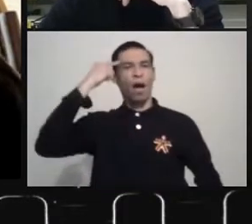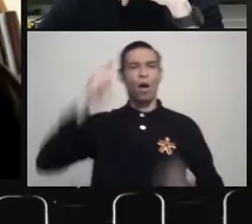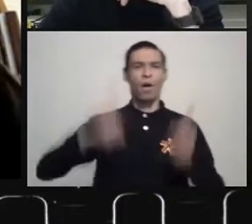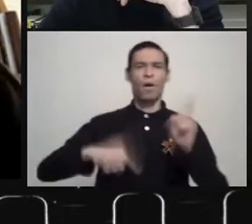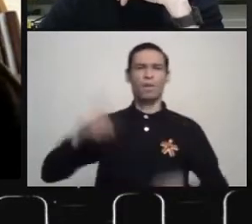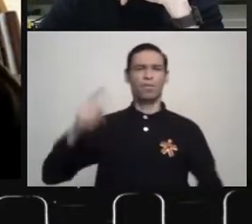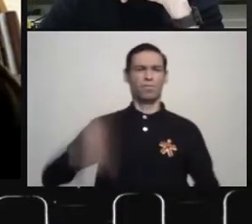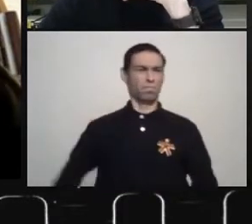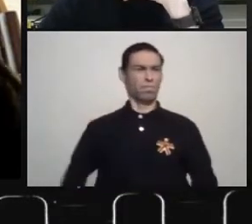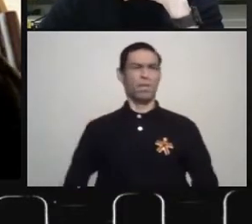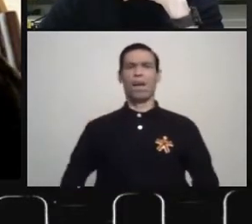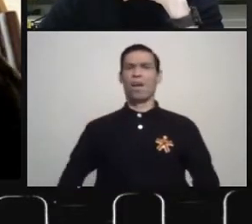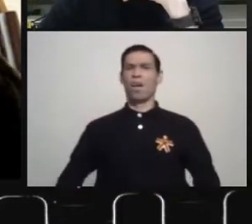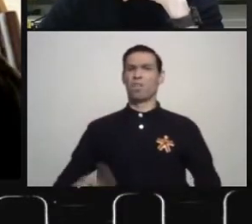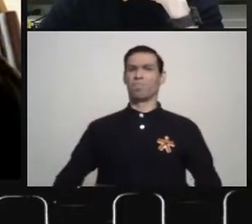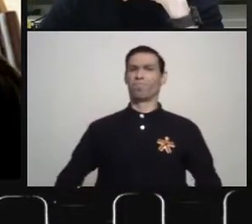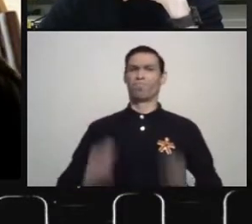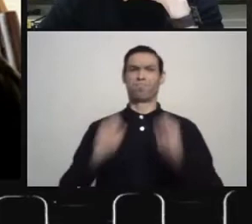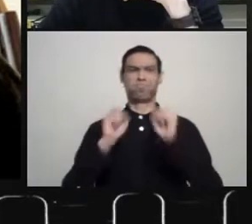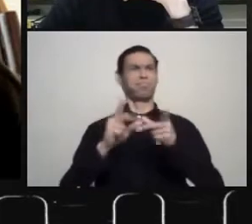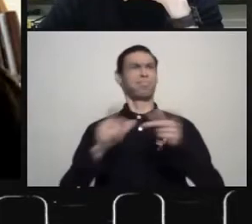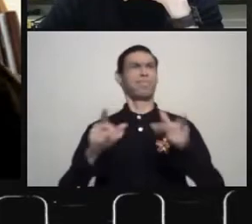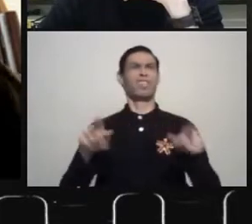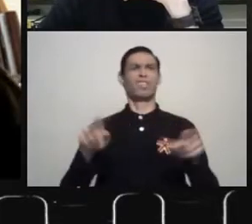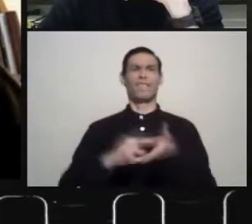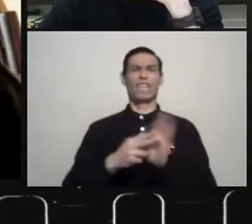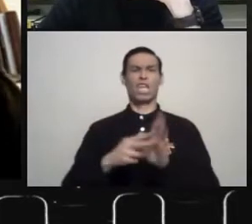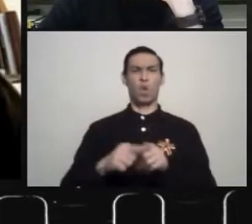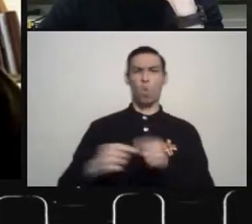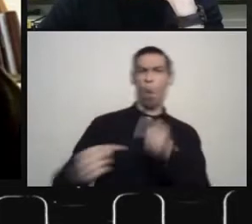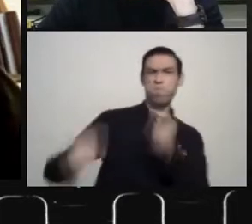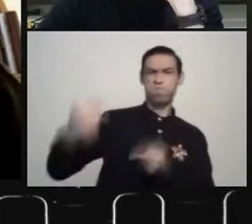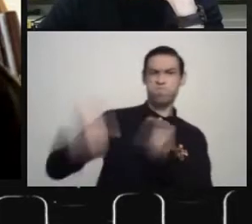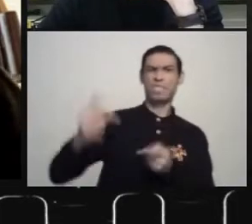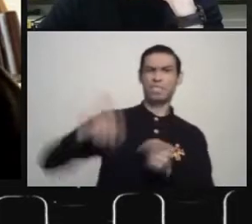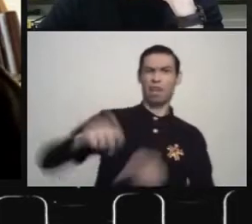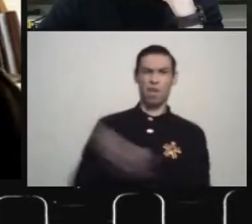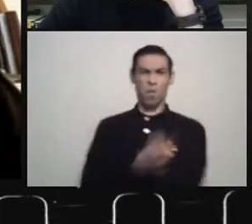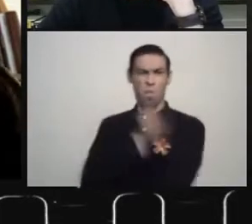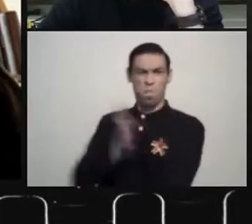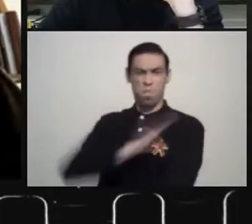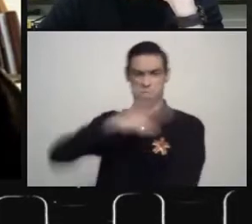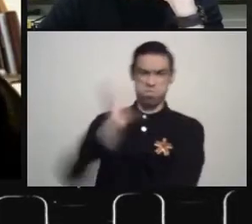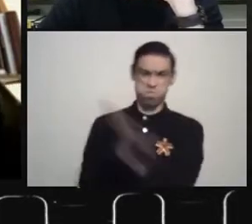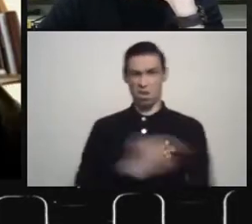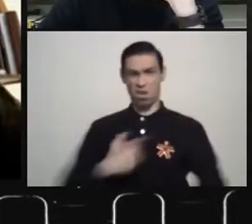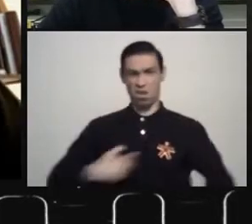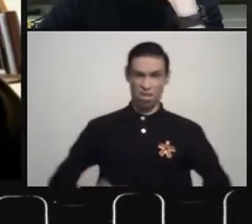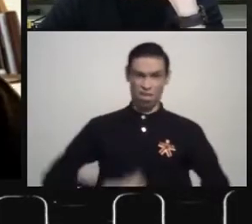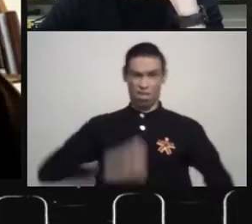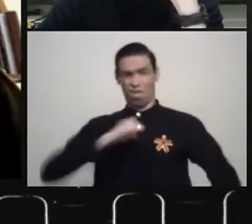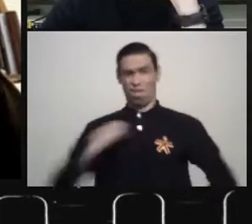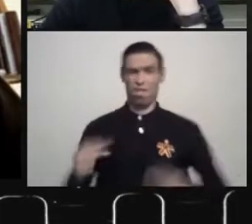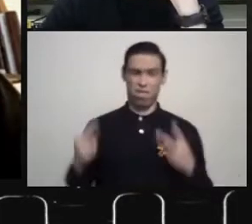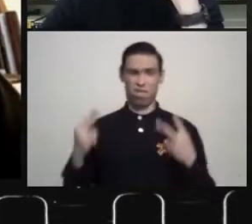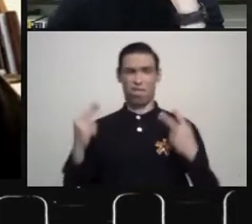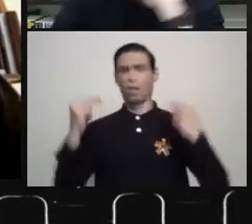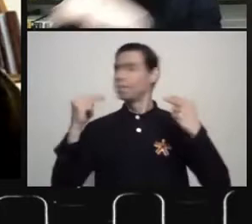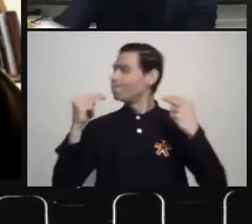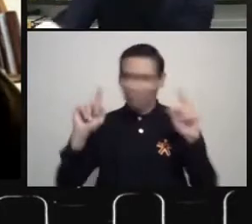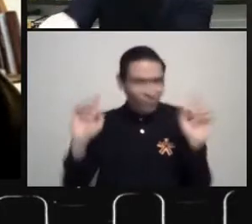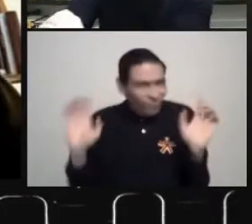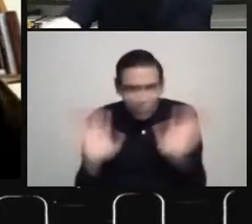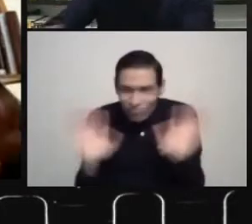una batalla, donde teníamos que ser más fuertes y nuestro ego tenía que ser superior en el set. No, eso